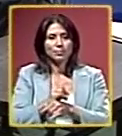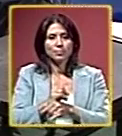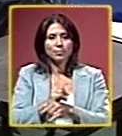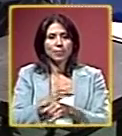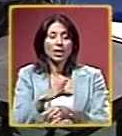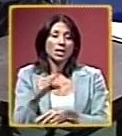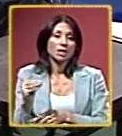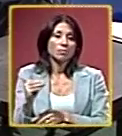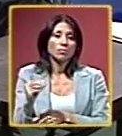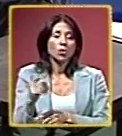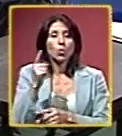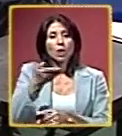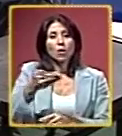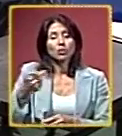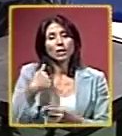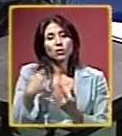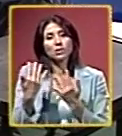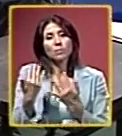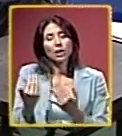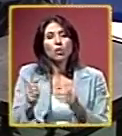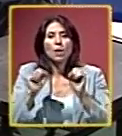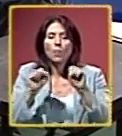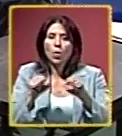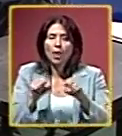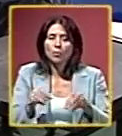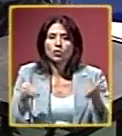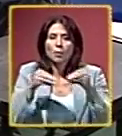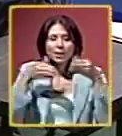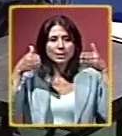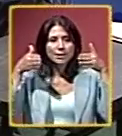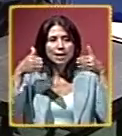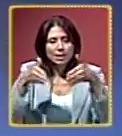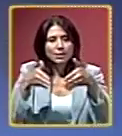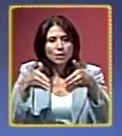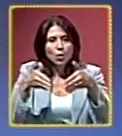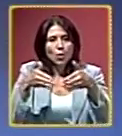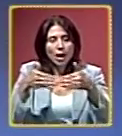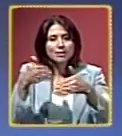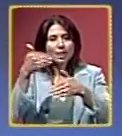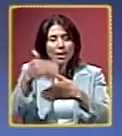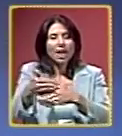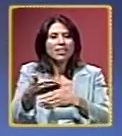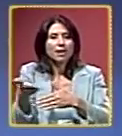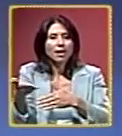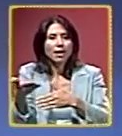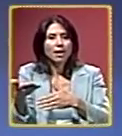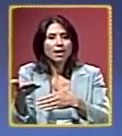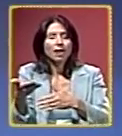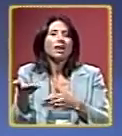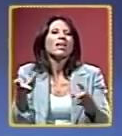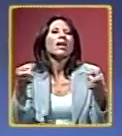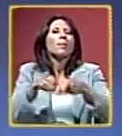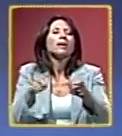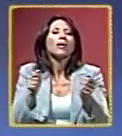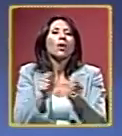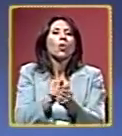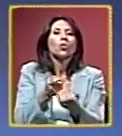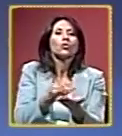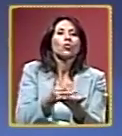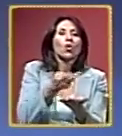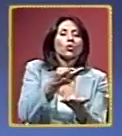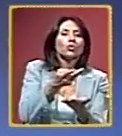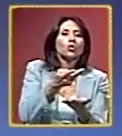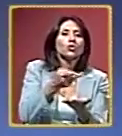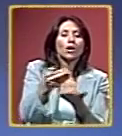Y una cosa que yo espero que le podamos poner más atención hacia adelante es qué pasa con los costos que Recope nos cobra por hacer